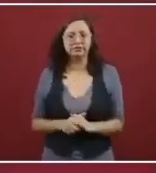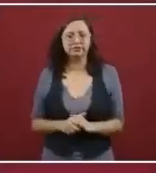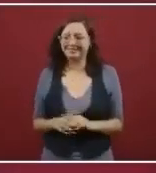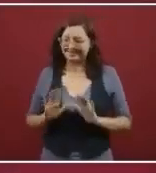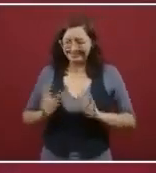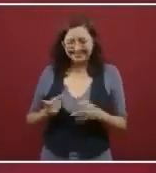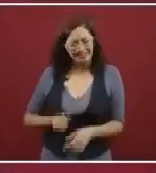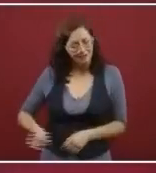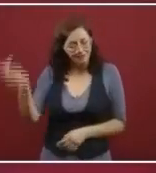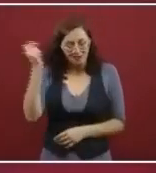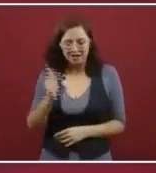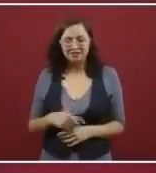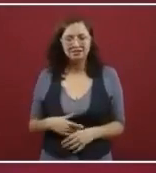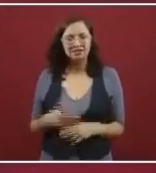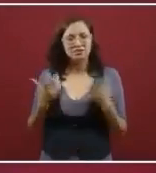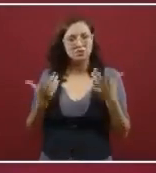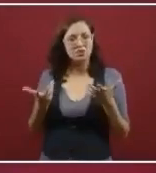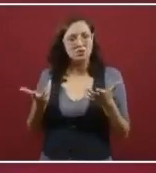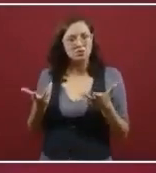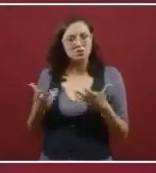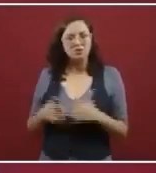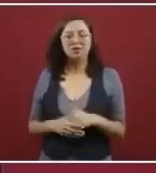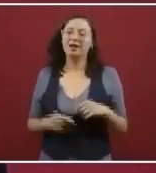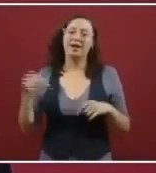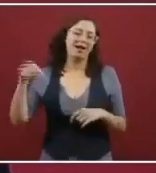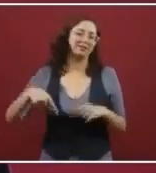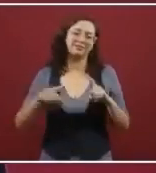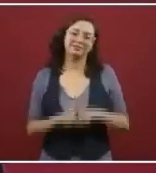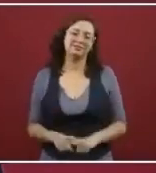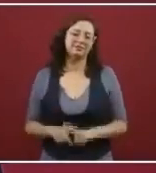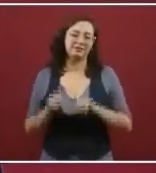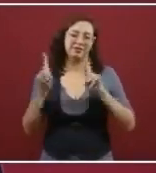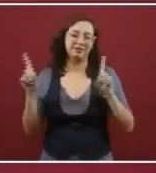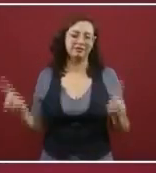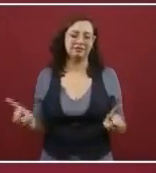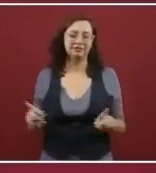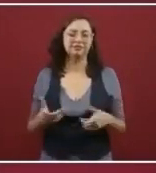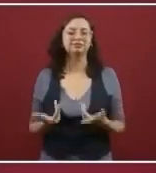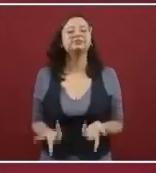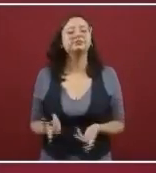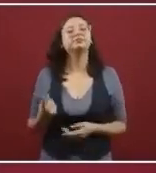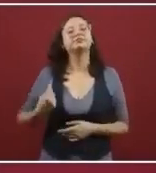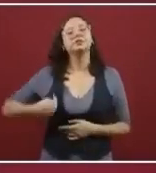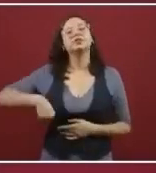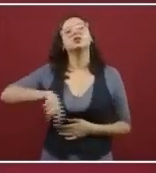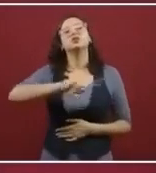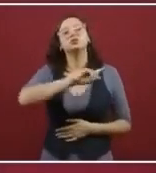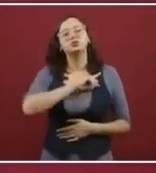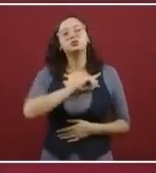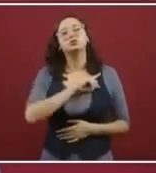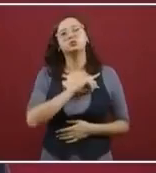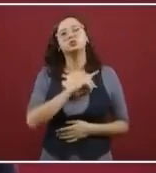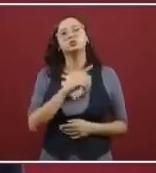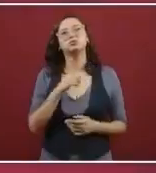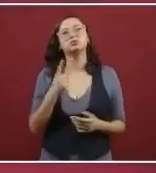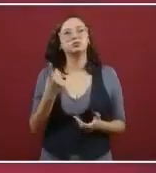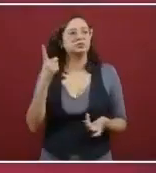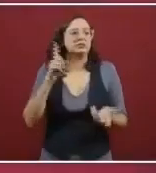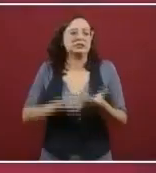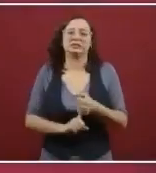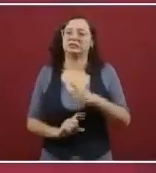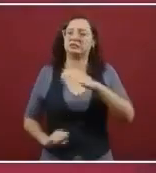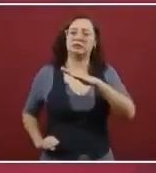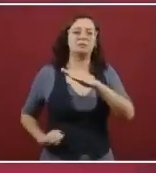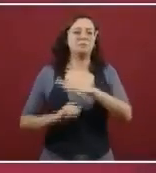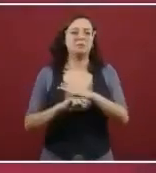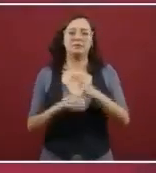se vayan de la casa. Aquí es distinto. Entonces, nosotros tenemos eso que es